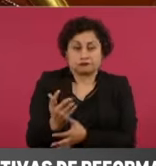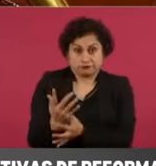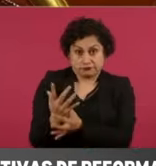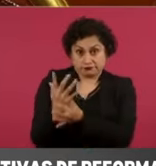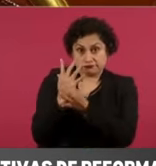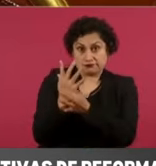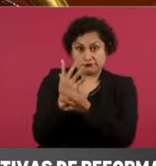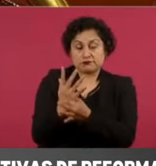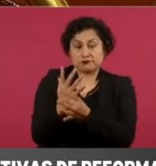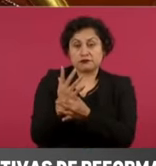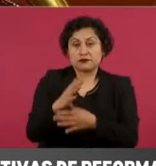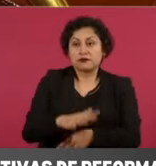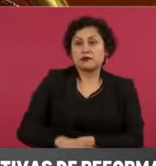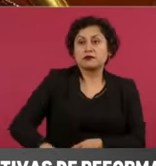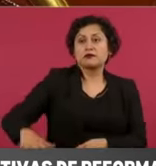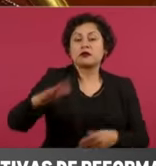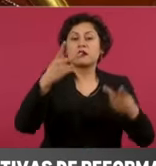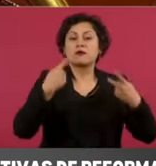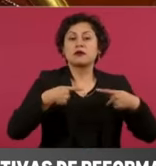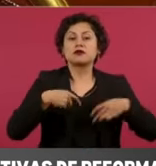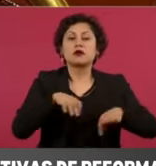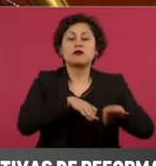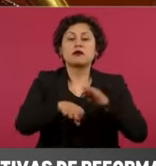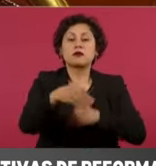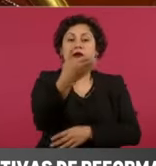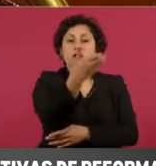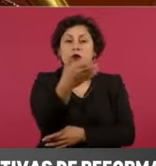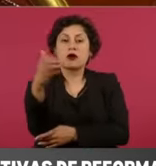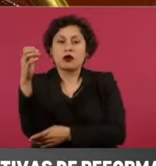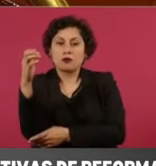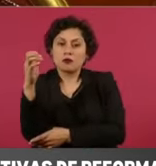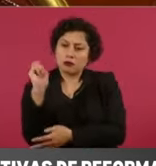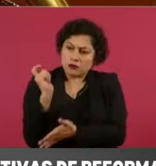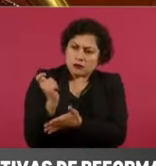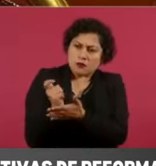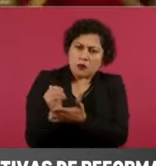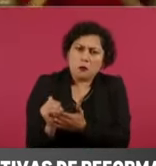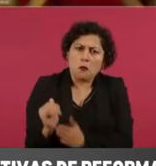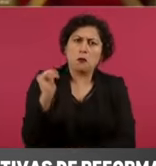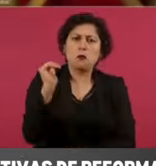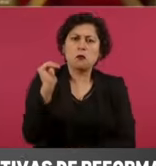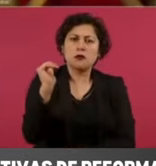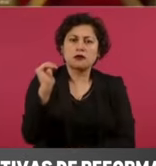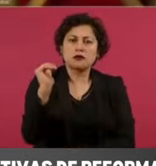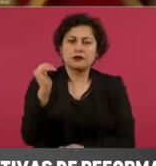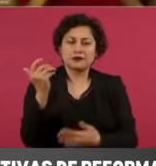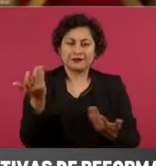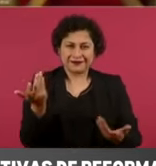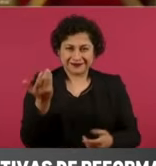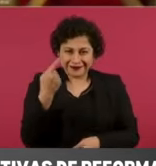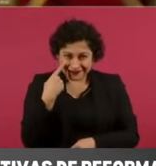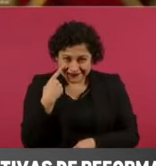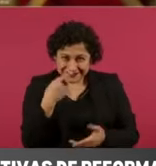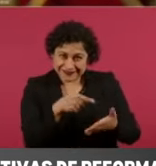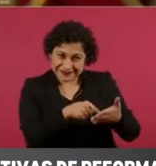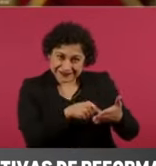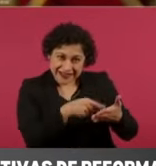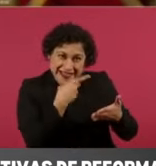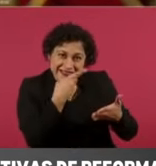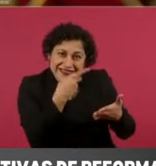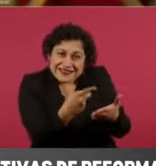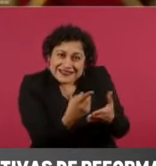Fíjense cómo lo elabora. Son unas cuantas palabras: que se